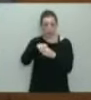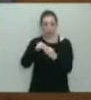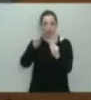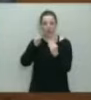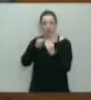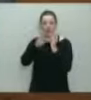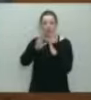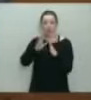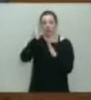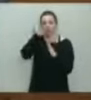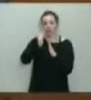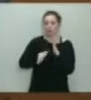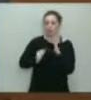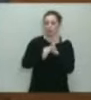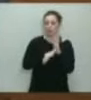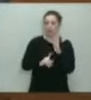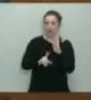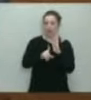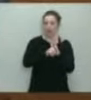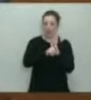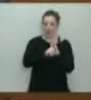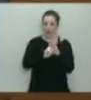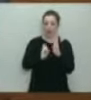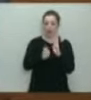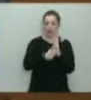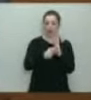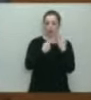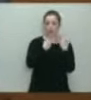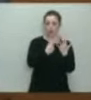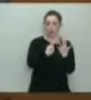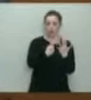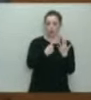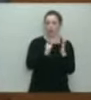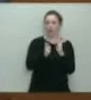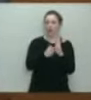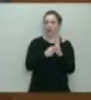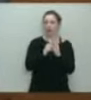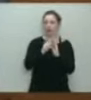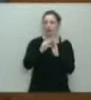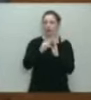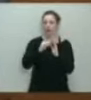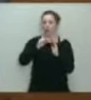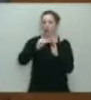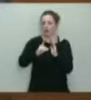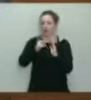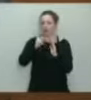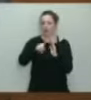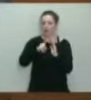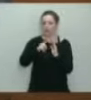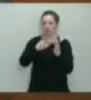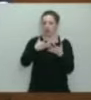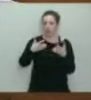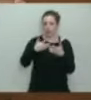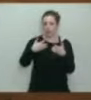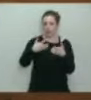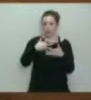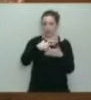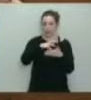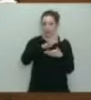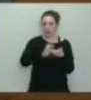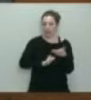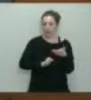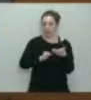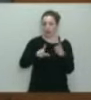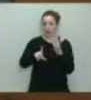ley, en el artículo 6, apartado D, y en los desarrollos posteriores del texto de la ley. Creo que queda